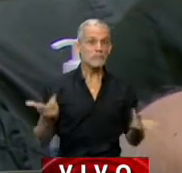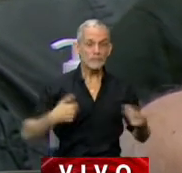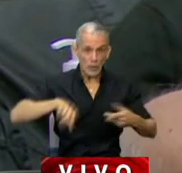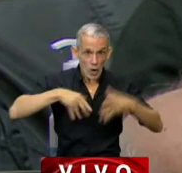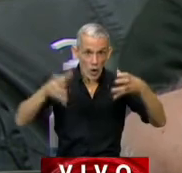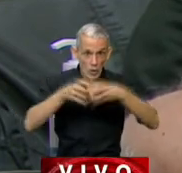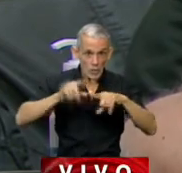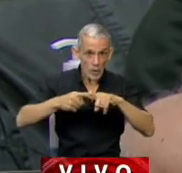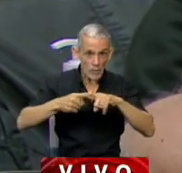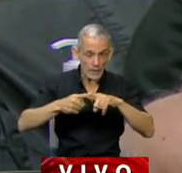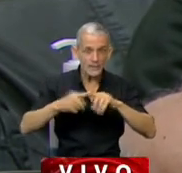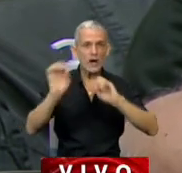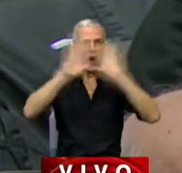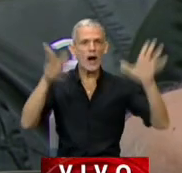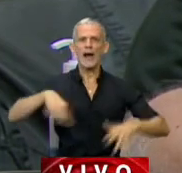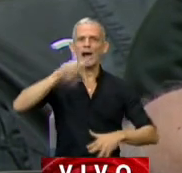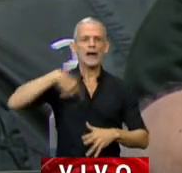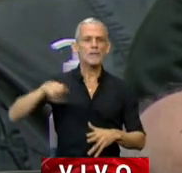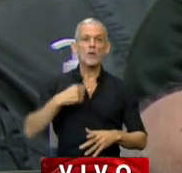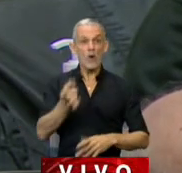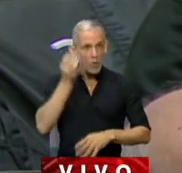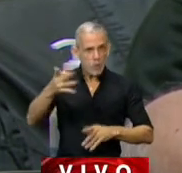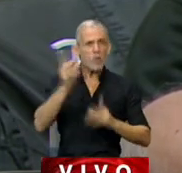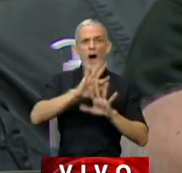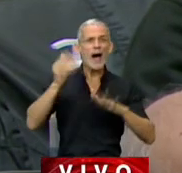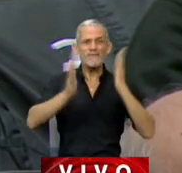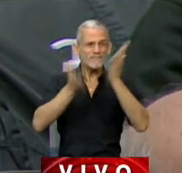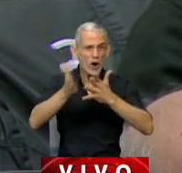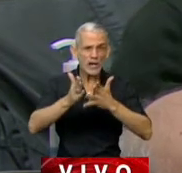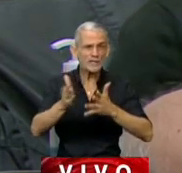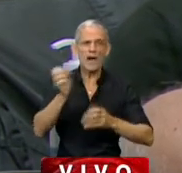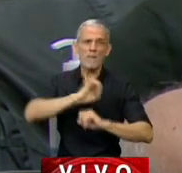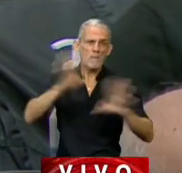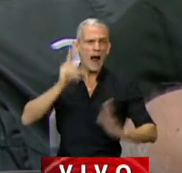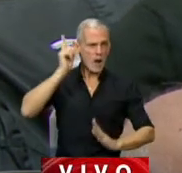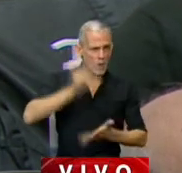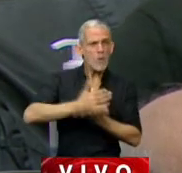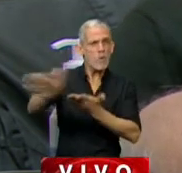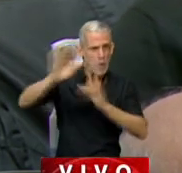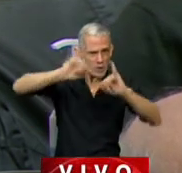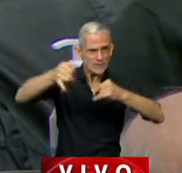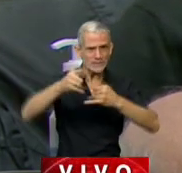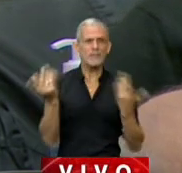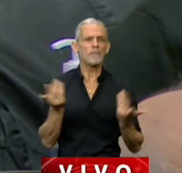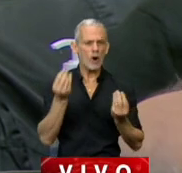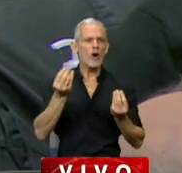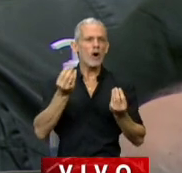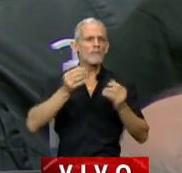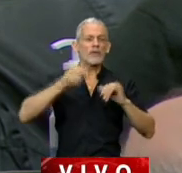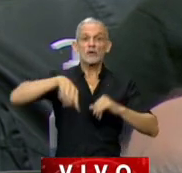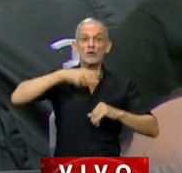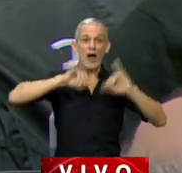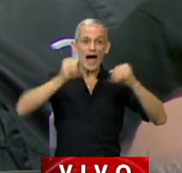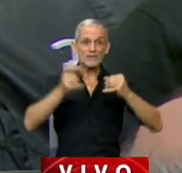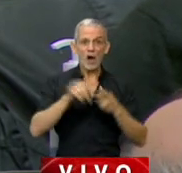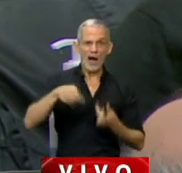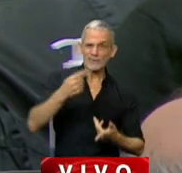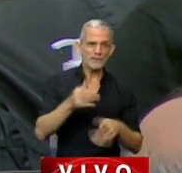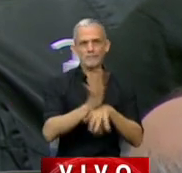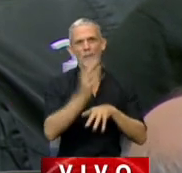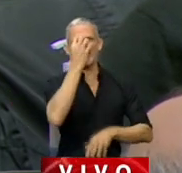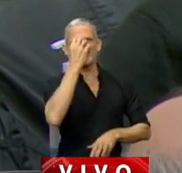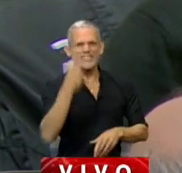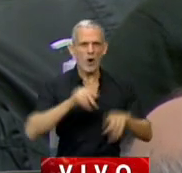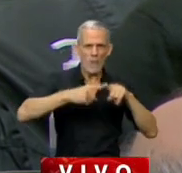Libertad Avanza dejamos claro nuestro repudio a la violencia, pero no aceptamos de ninguna manera este circo dantesco